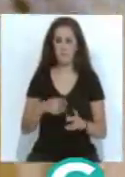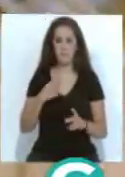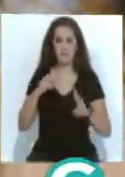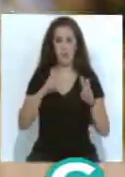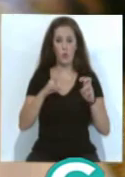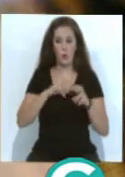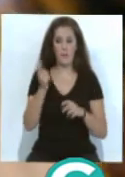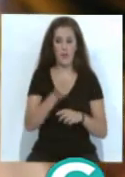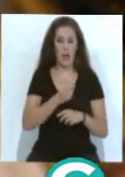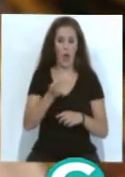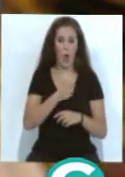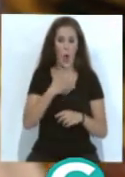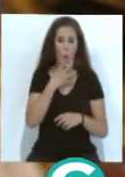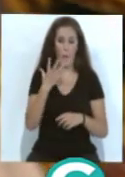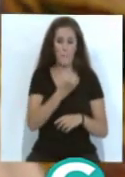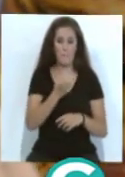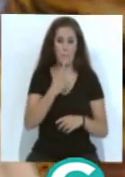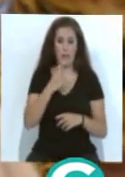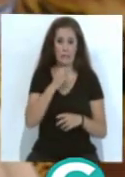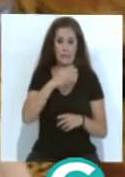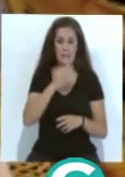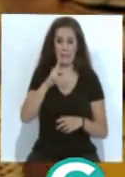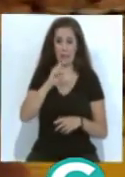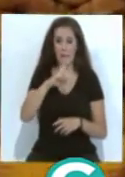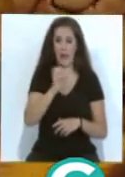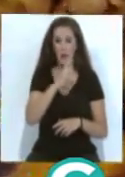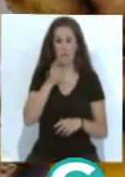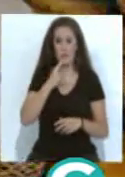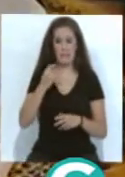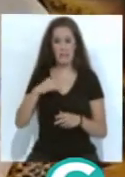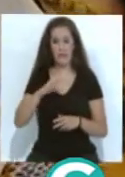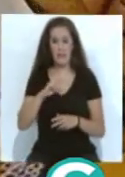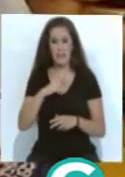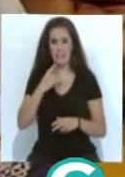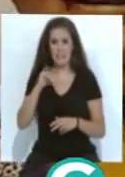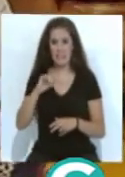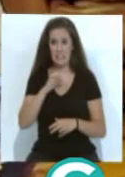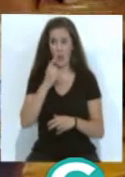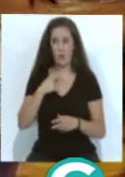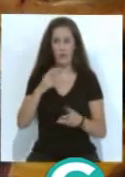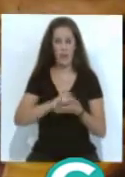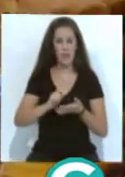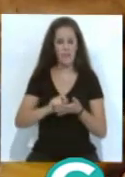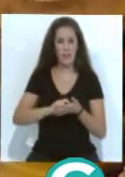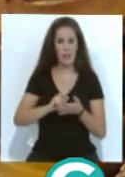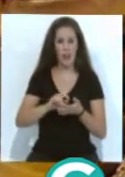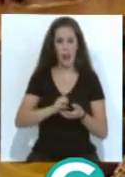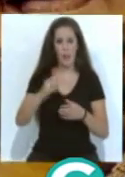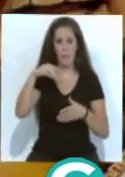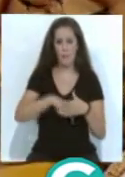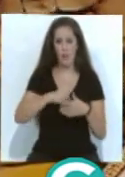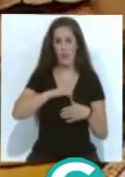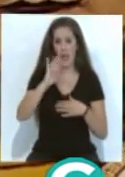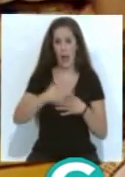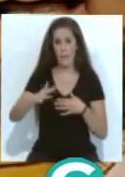Nueva comparsa en la modalidad. Quique Parodi y Rafael Castro Gillo escribirán para el grupo de Las Envenenás. El Pozo de las Mareas es